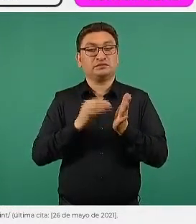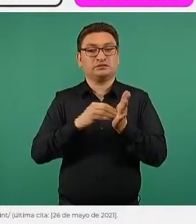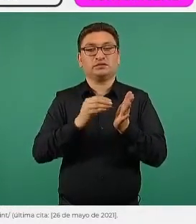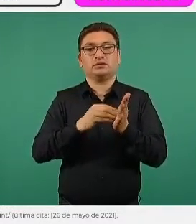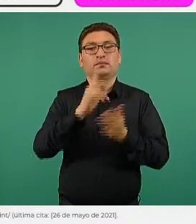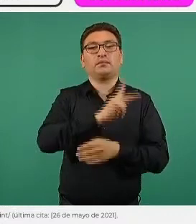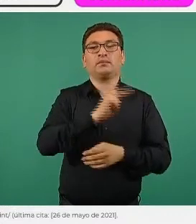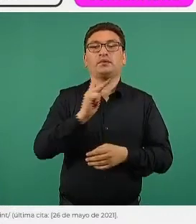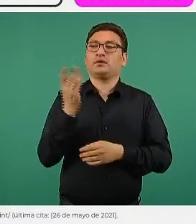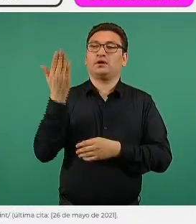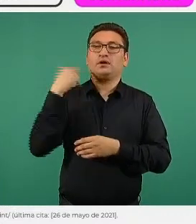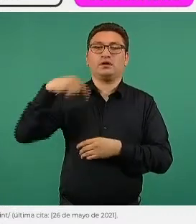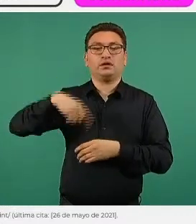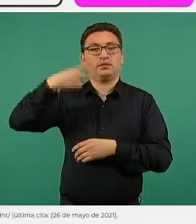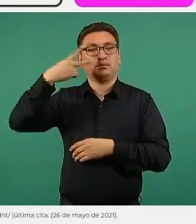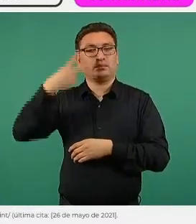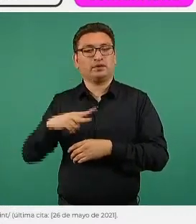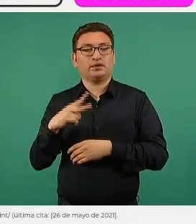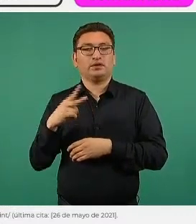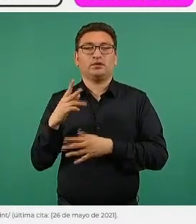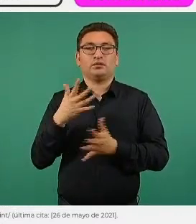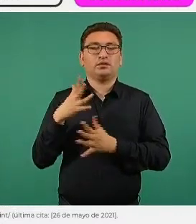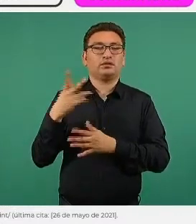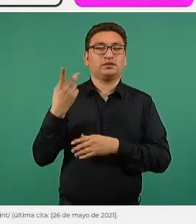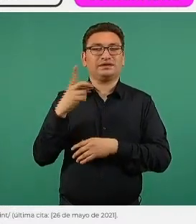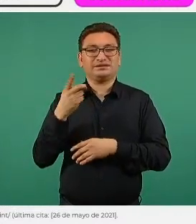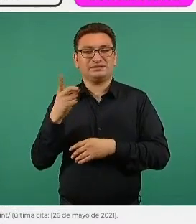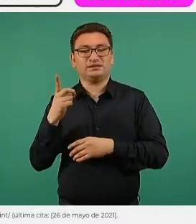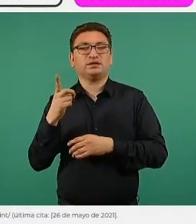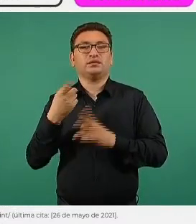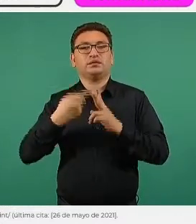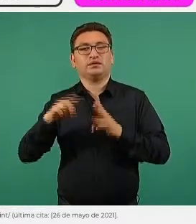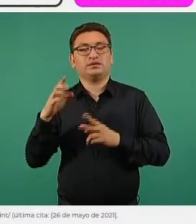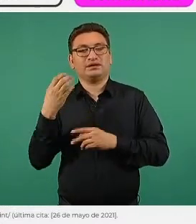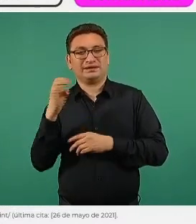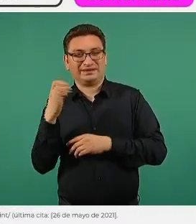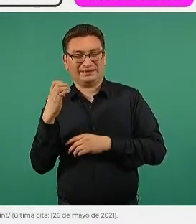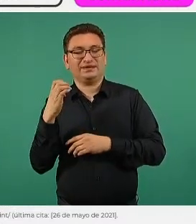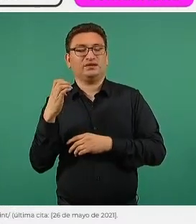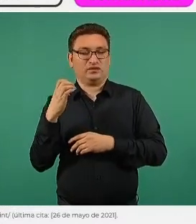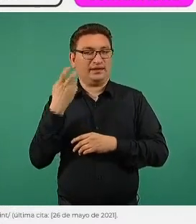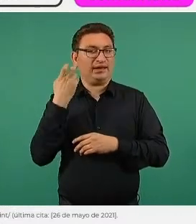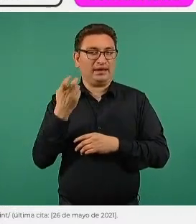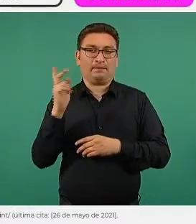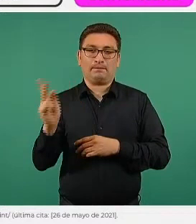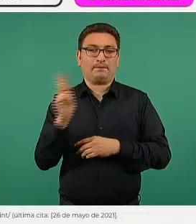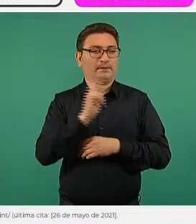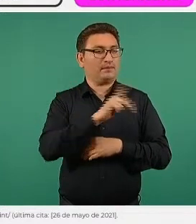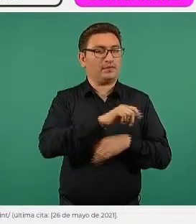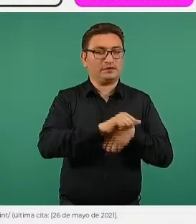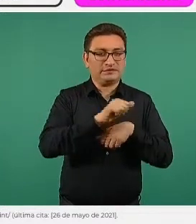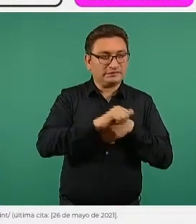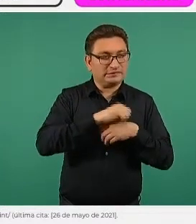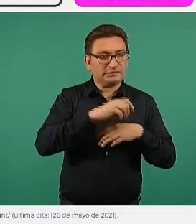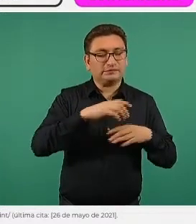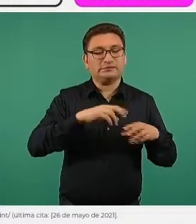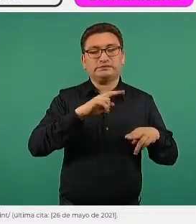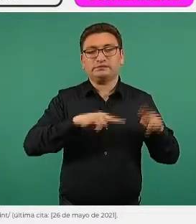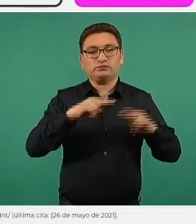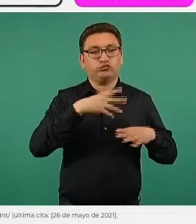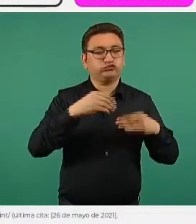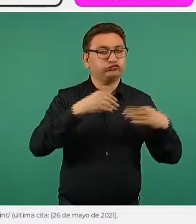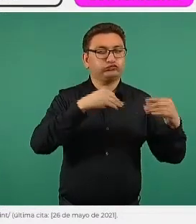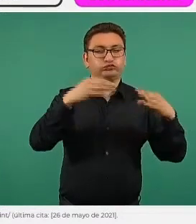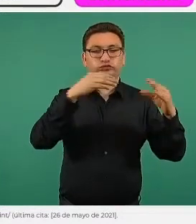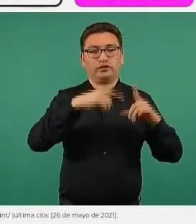nuestro país vivió finales de diciembre y principios de enero de este año, y podemos visualizarlo en esta representación